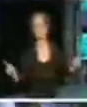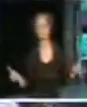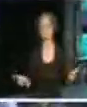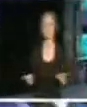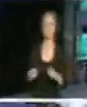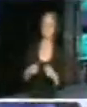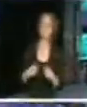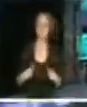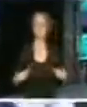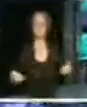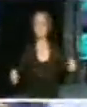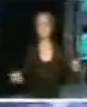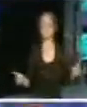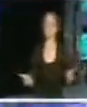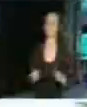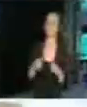duros. ¡Yo!